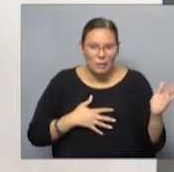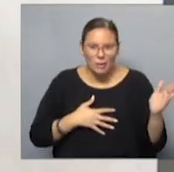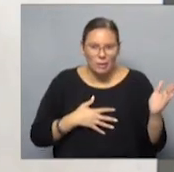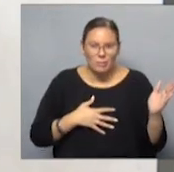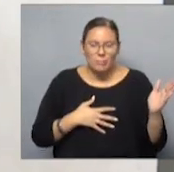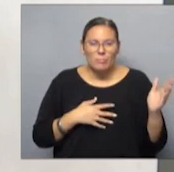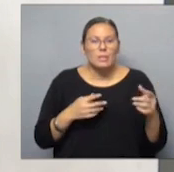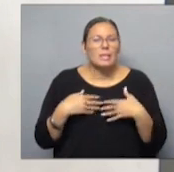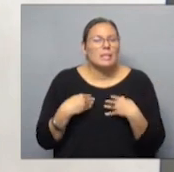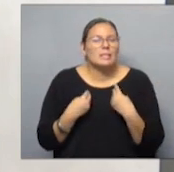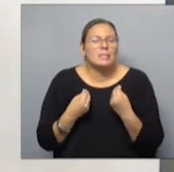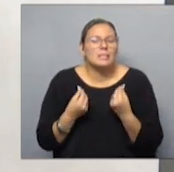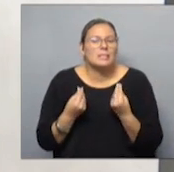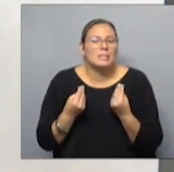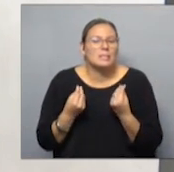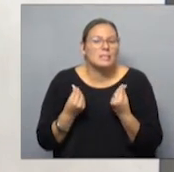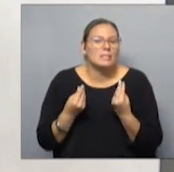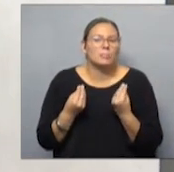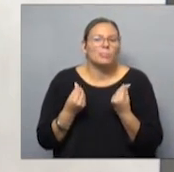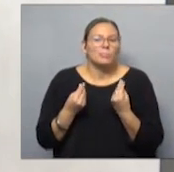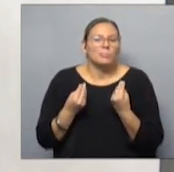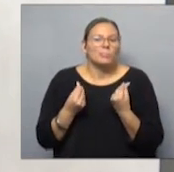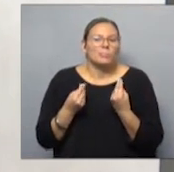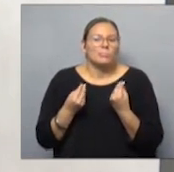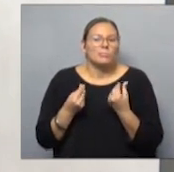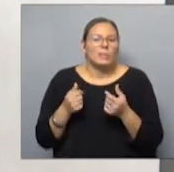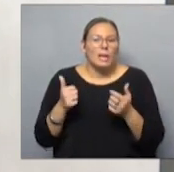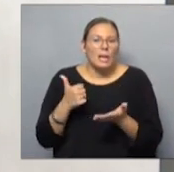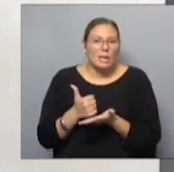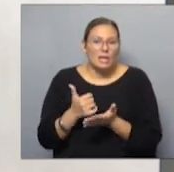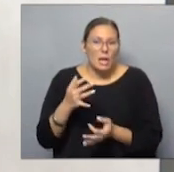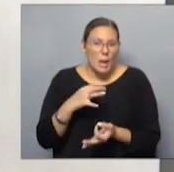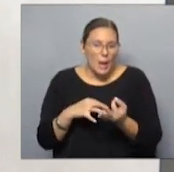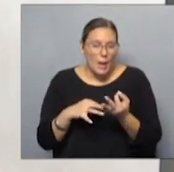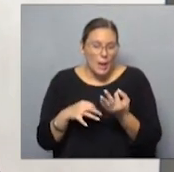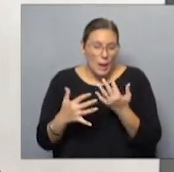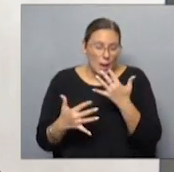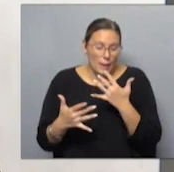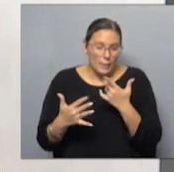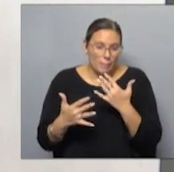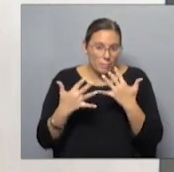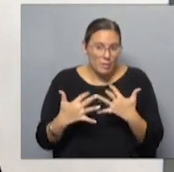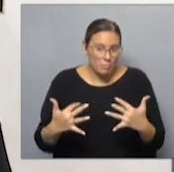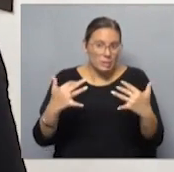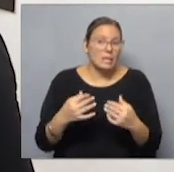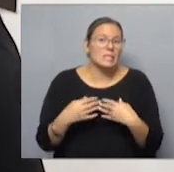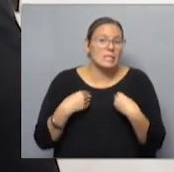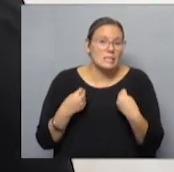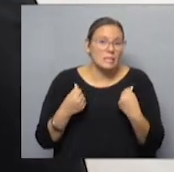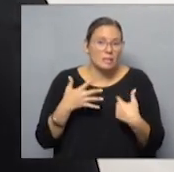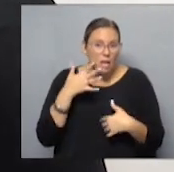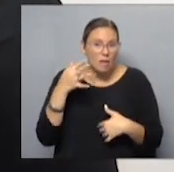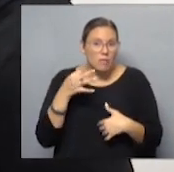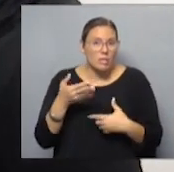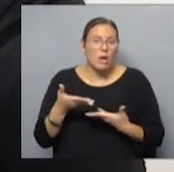Y bueno, ¿qué se siente poder estar en este espectáculo en particular? Bueno, la verdad que es